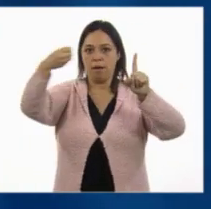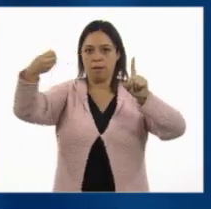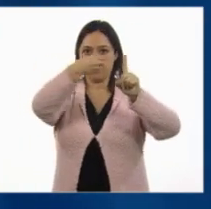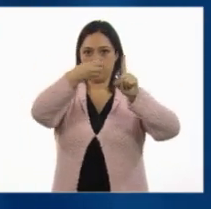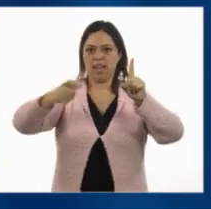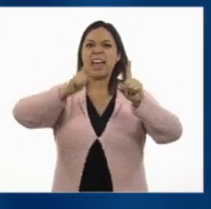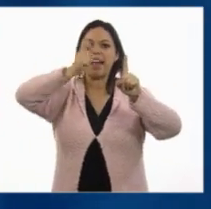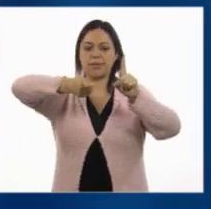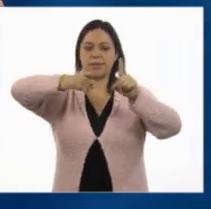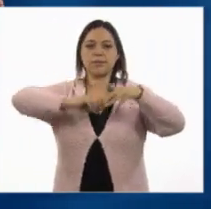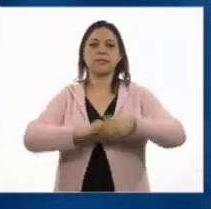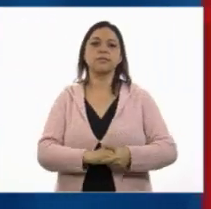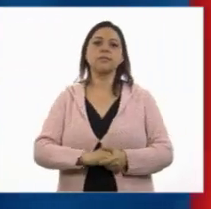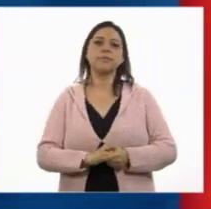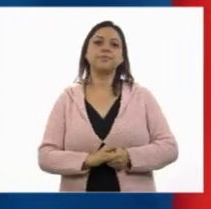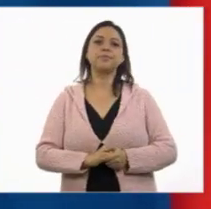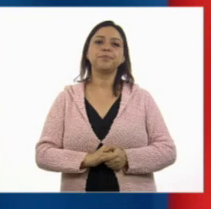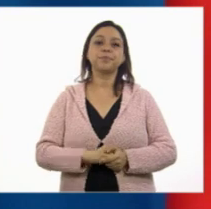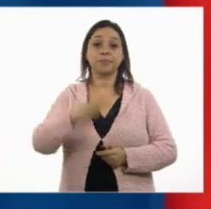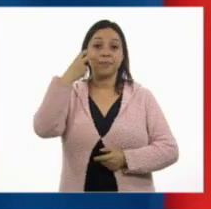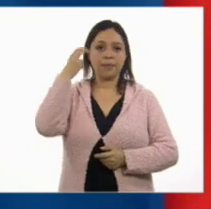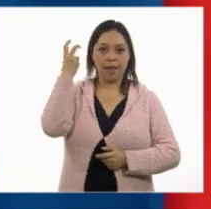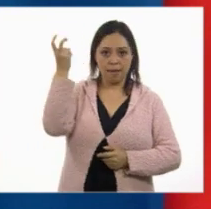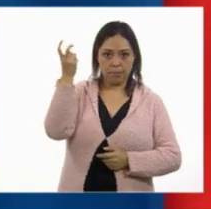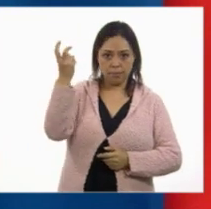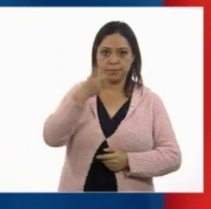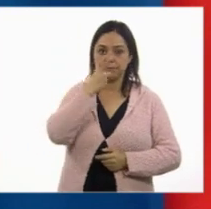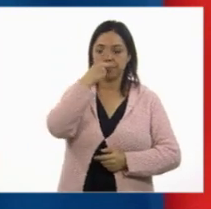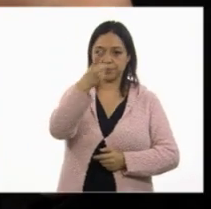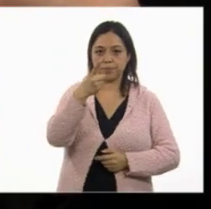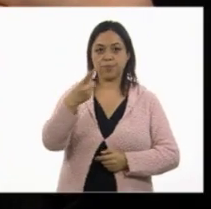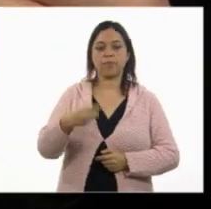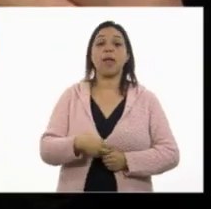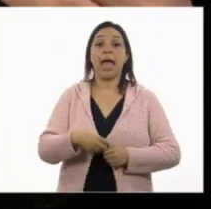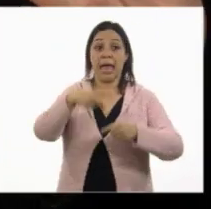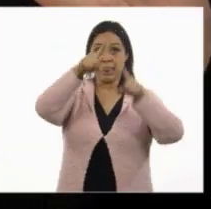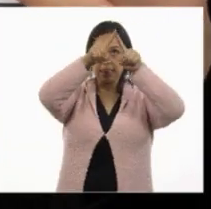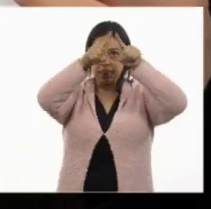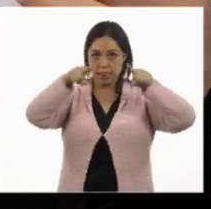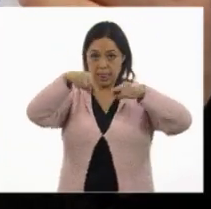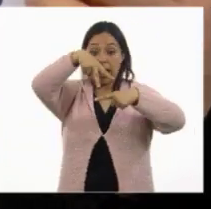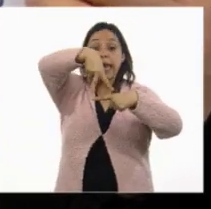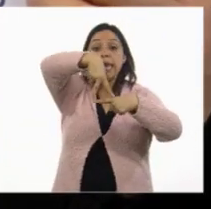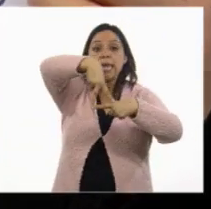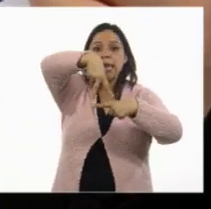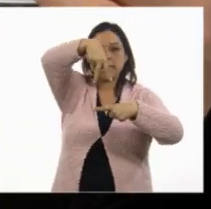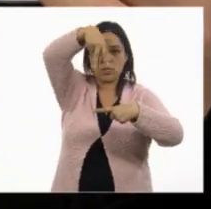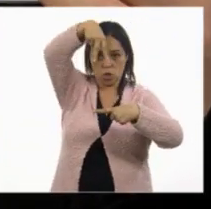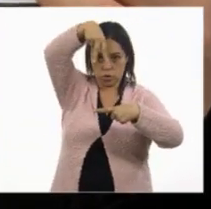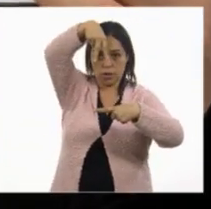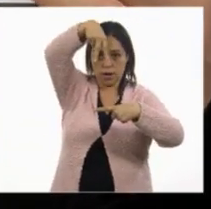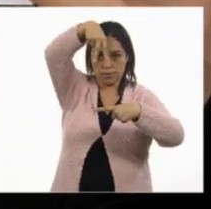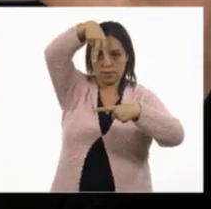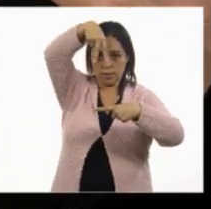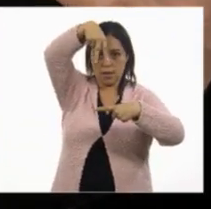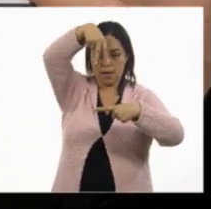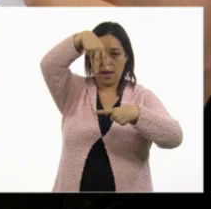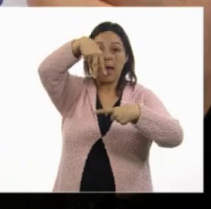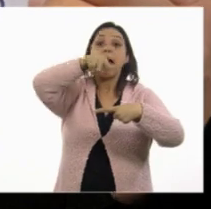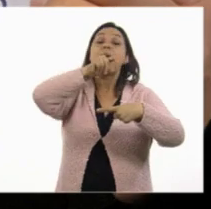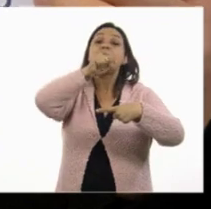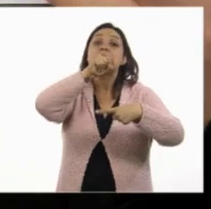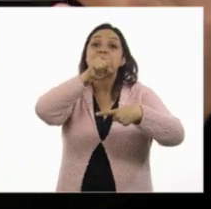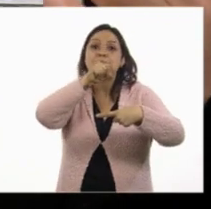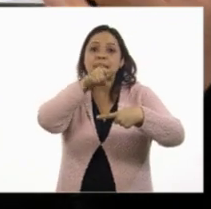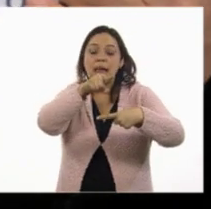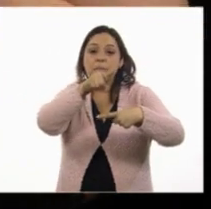Aníbal, Ujú. el primero es este. Dice, triángulo isósceles, que también es un